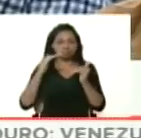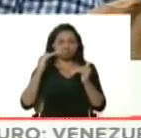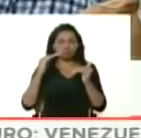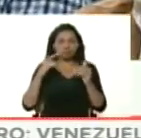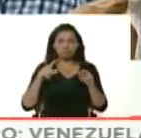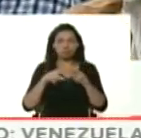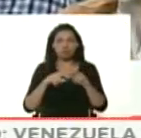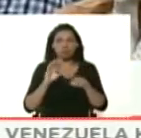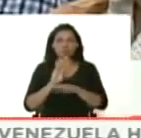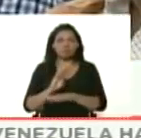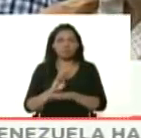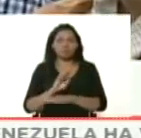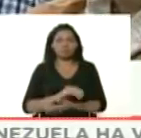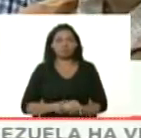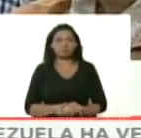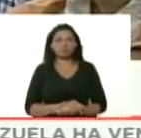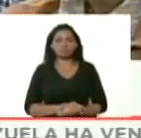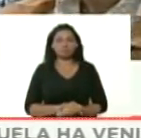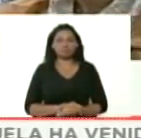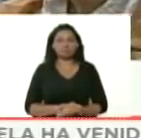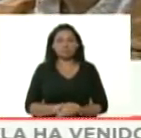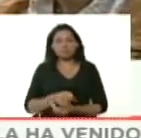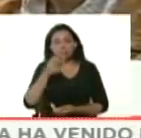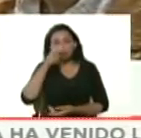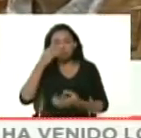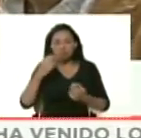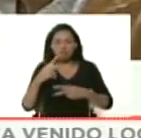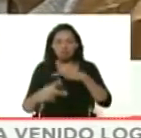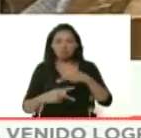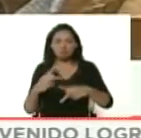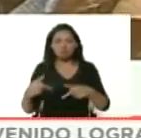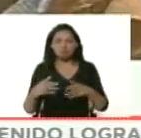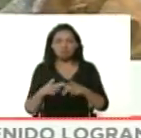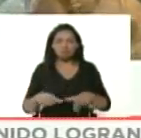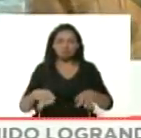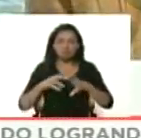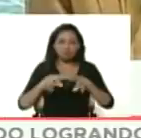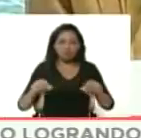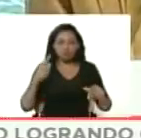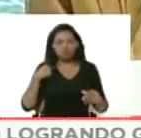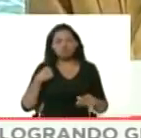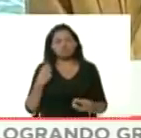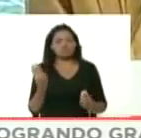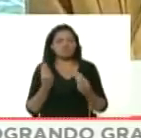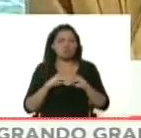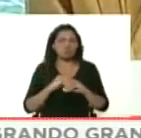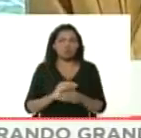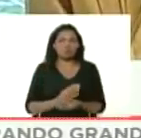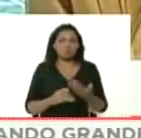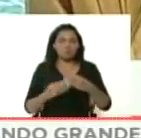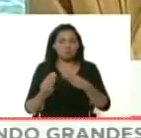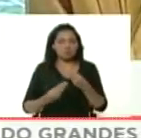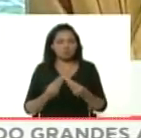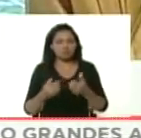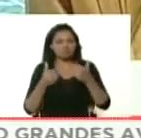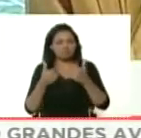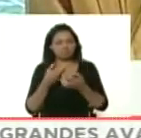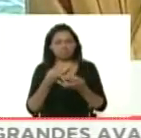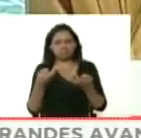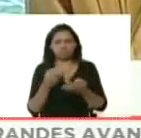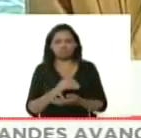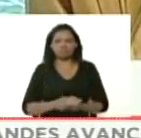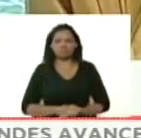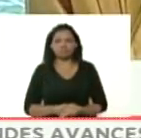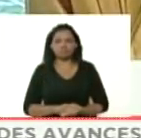nivel de protección y seguridad a los productores del campo. Estoy de acuerdo. Vamos a hacerlo precisamente.